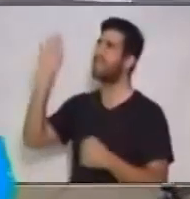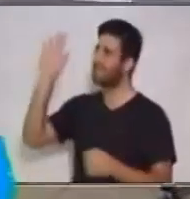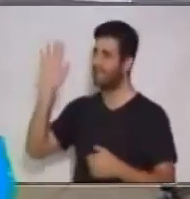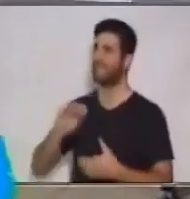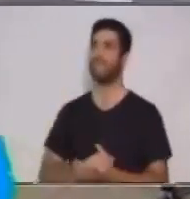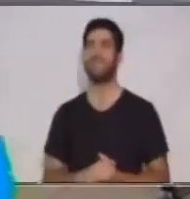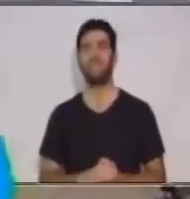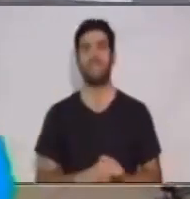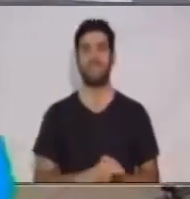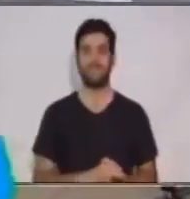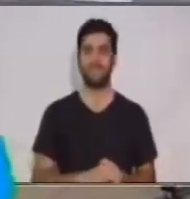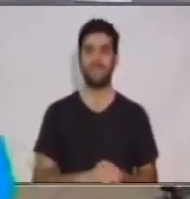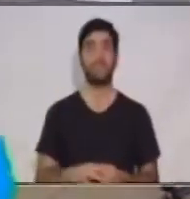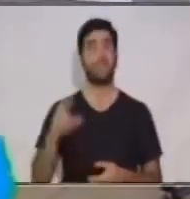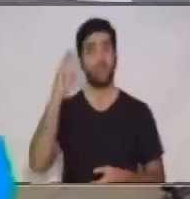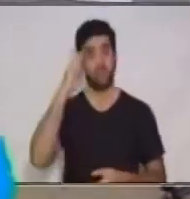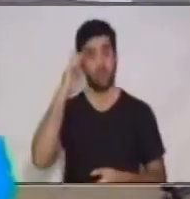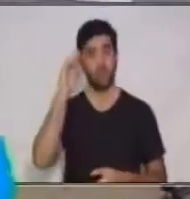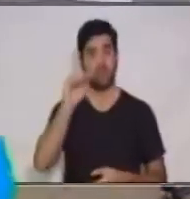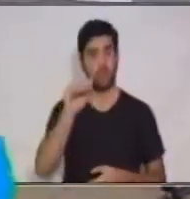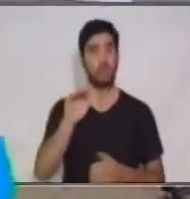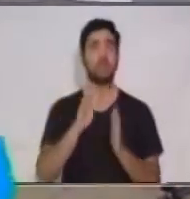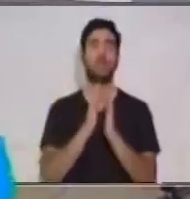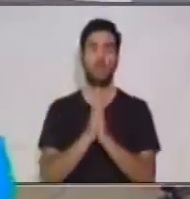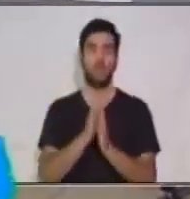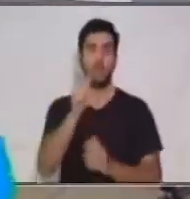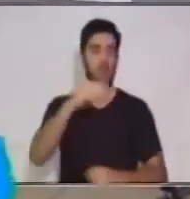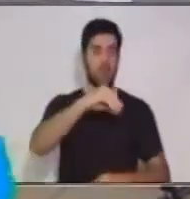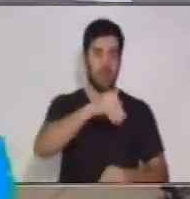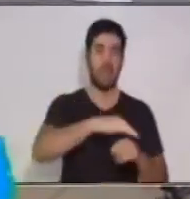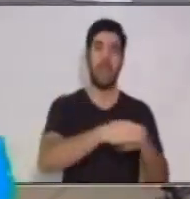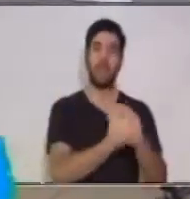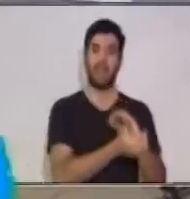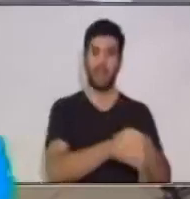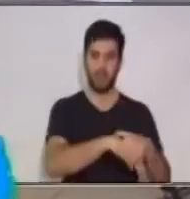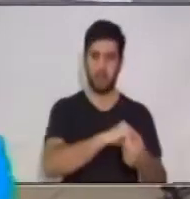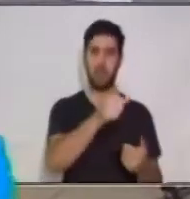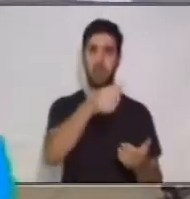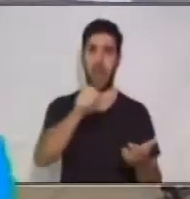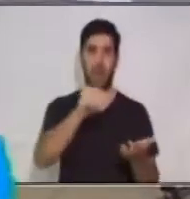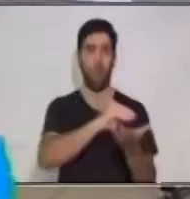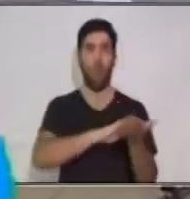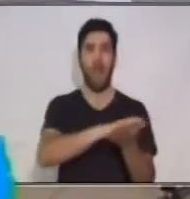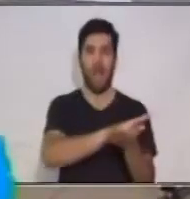de lengua de señas. Te recordamos, por favor, lavar tus manos con agua